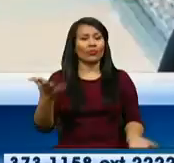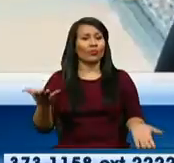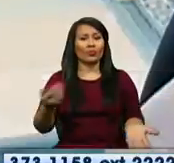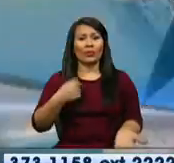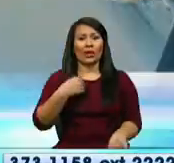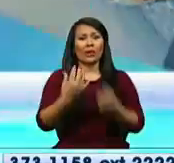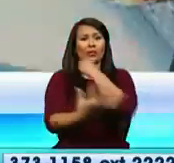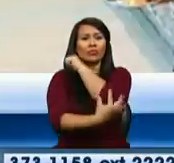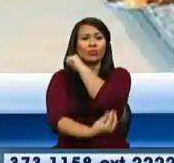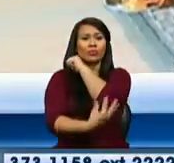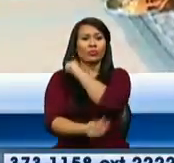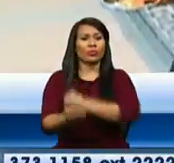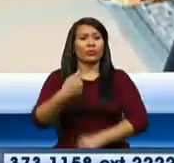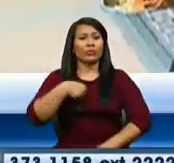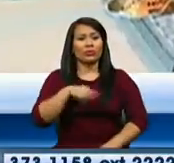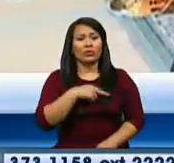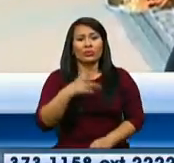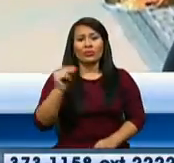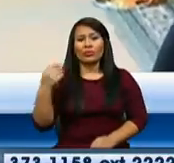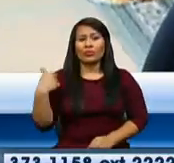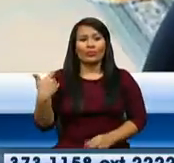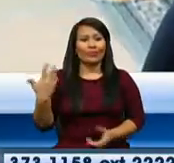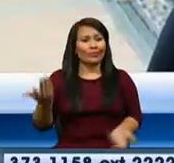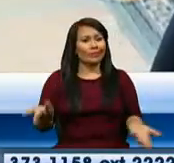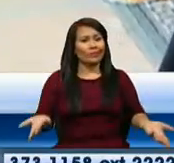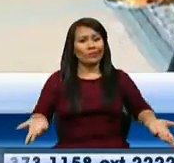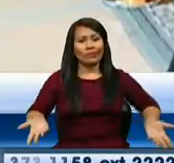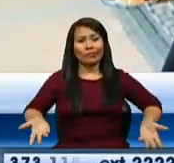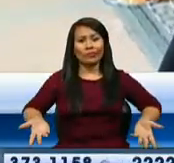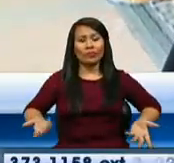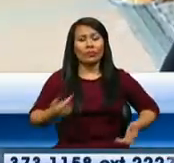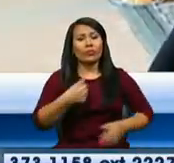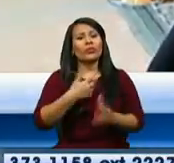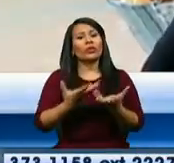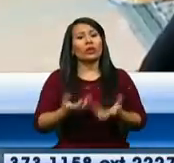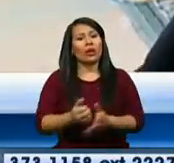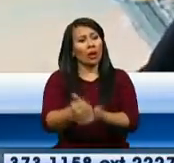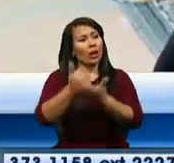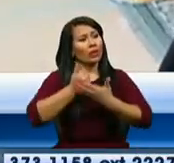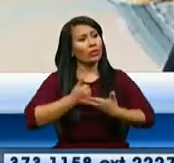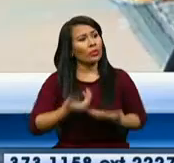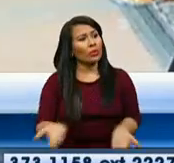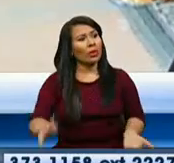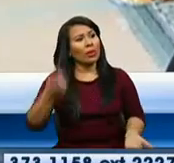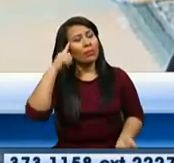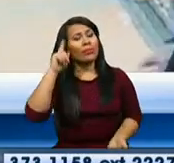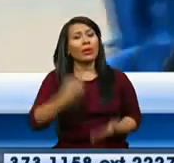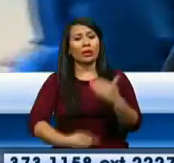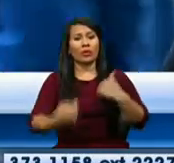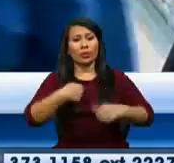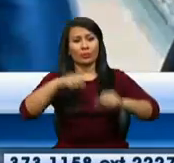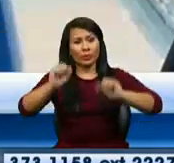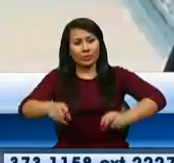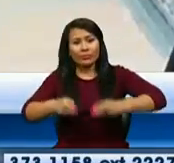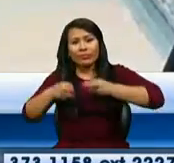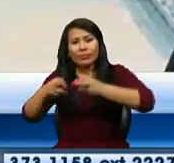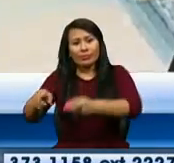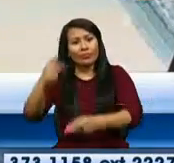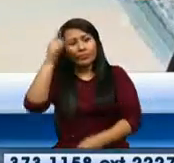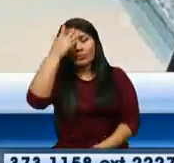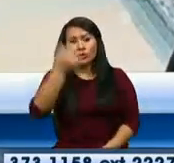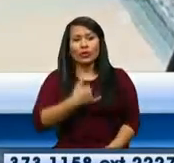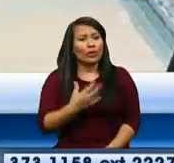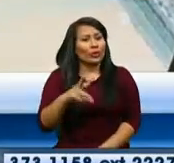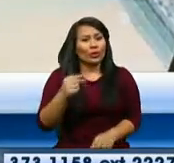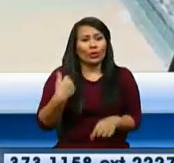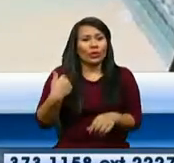bajo de bajos recursos económicos y no tengo. Yo quiero que me ayuden para poder enterrar, porque no tengo para nada, ni